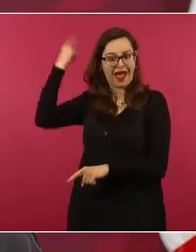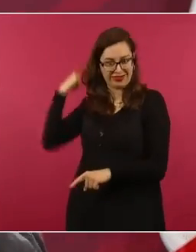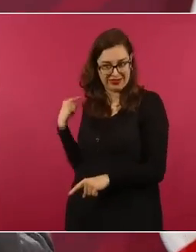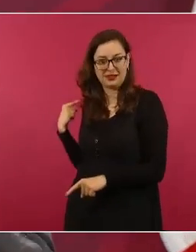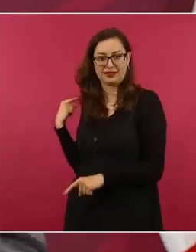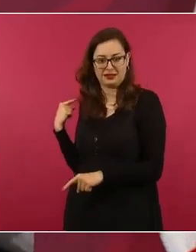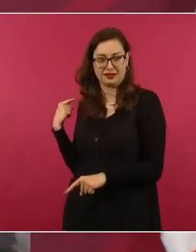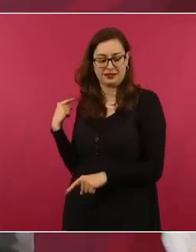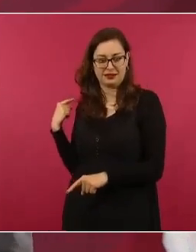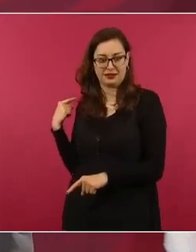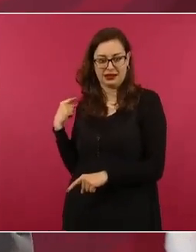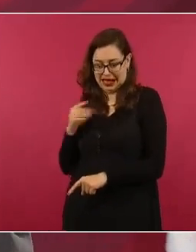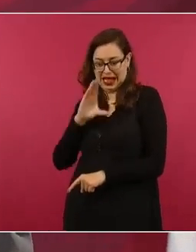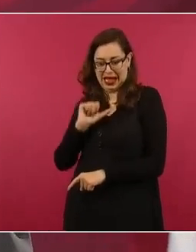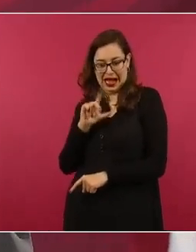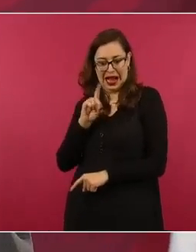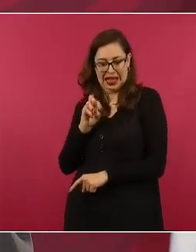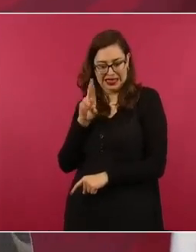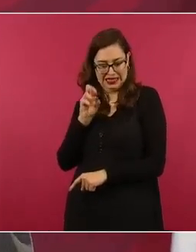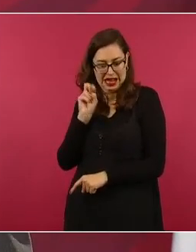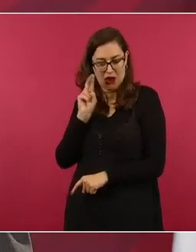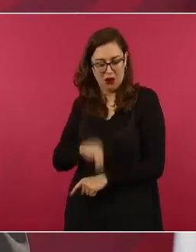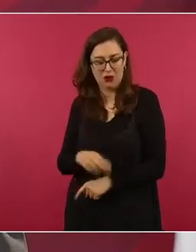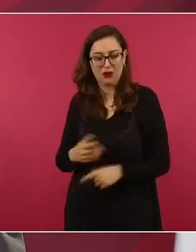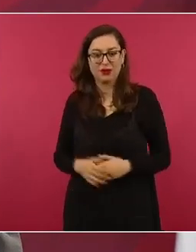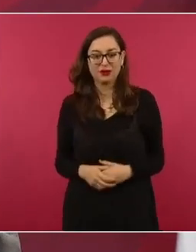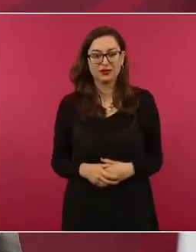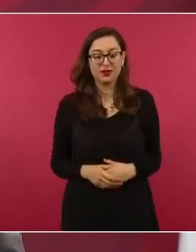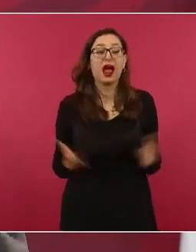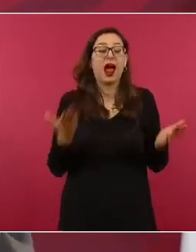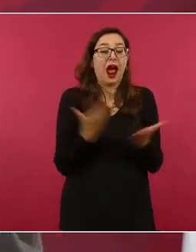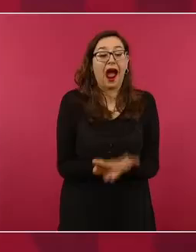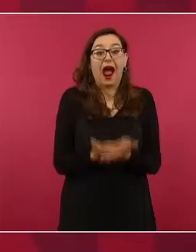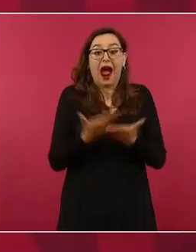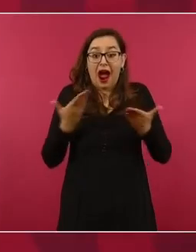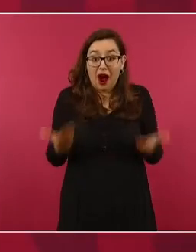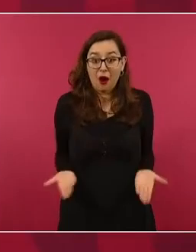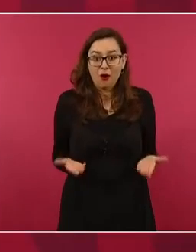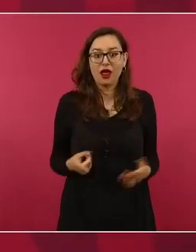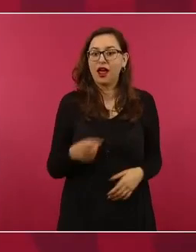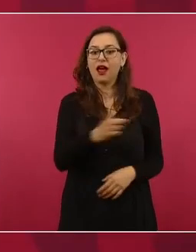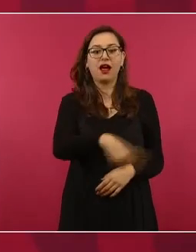atrevieron a violar de esa manera la Constitución,